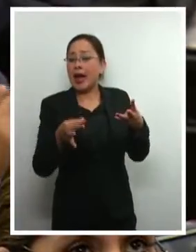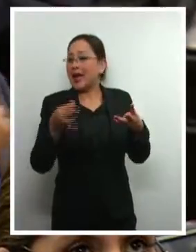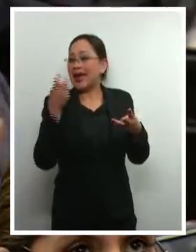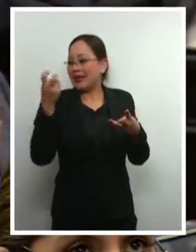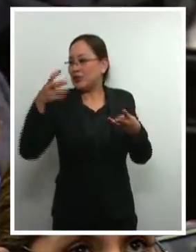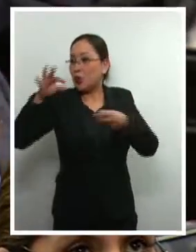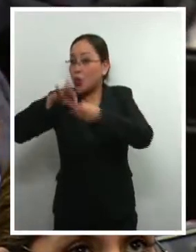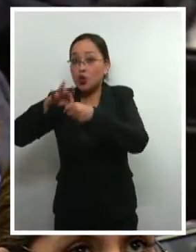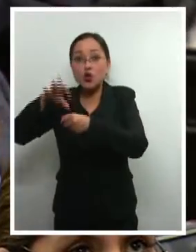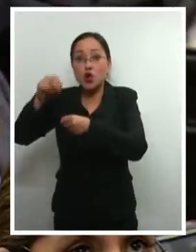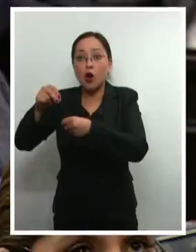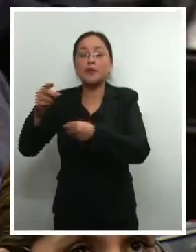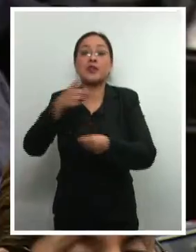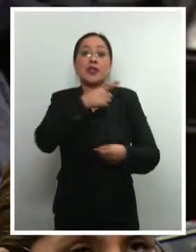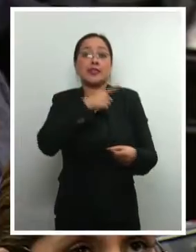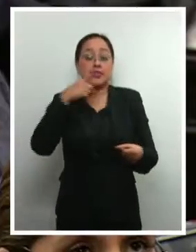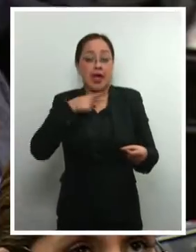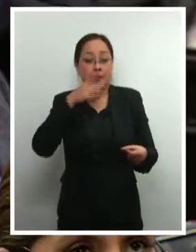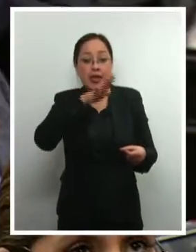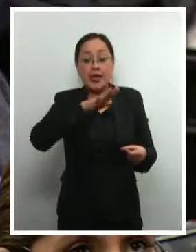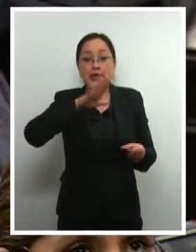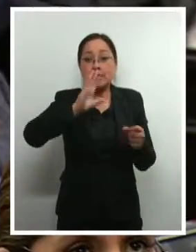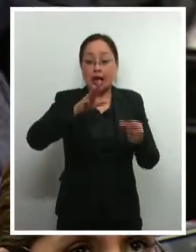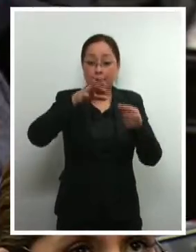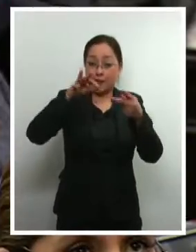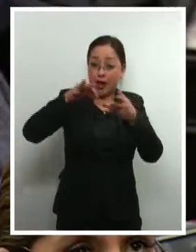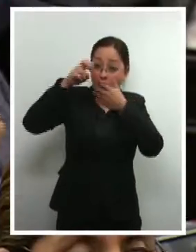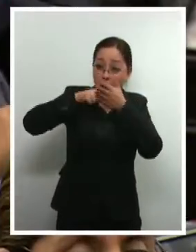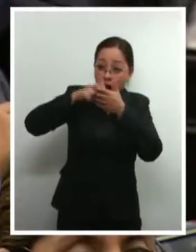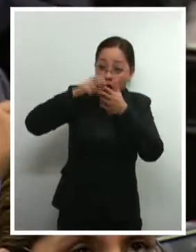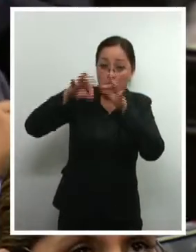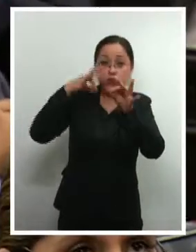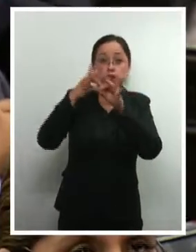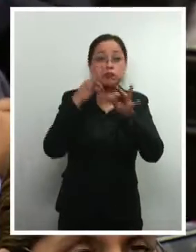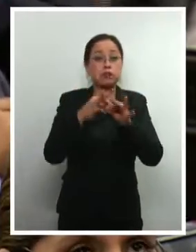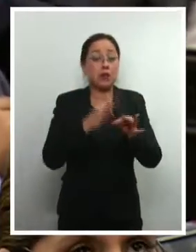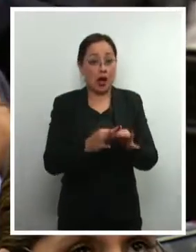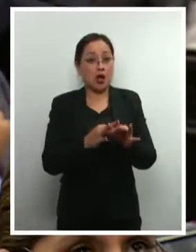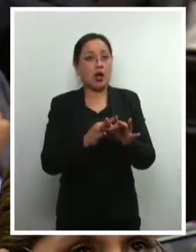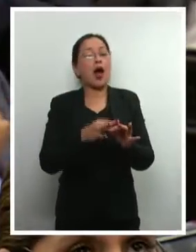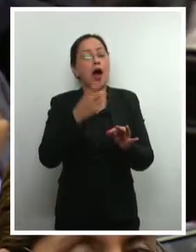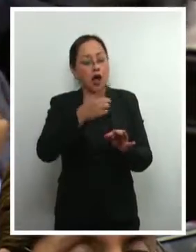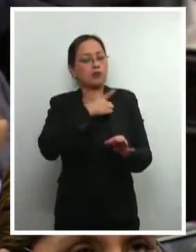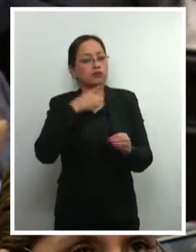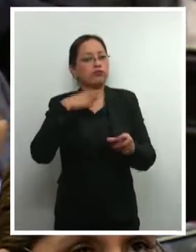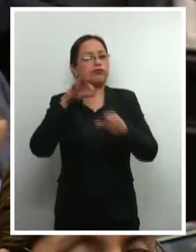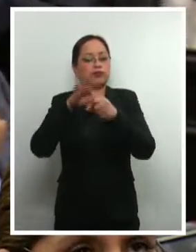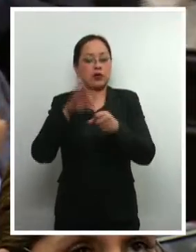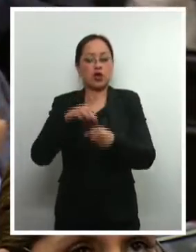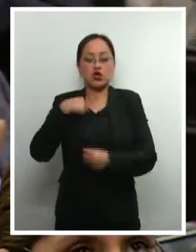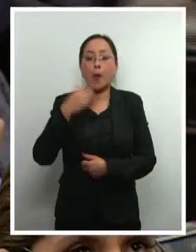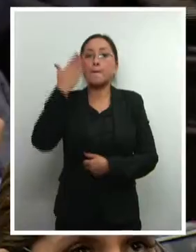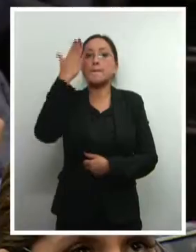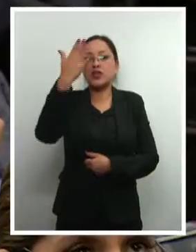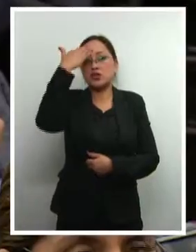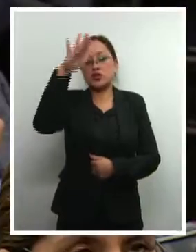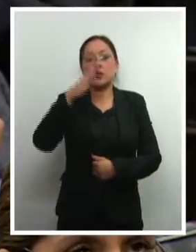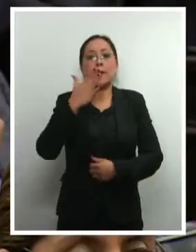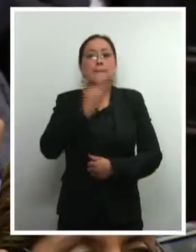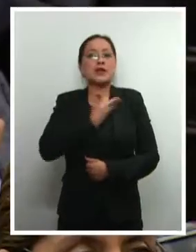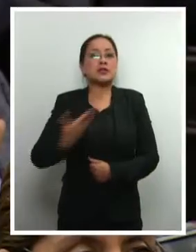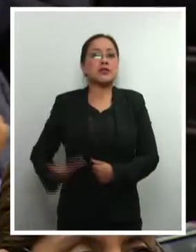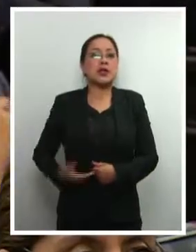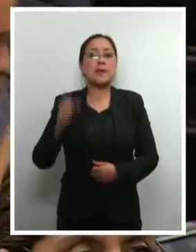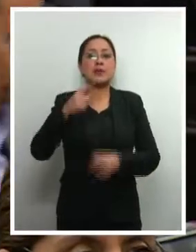se necesita votarlas para saber si tienen o no las 2/3 partes. Yo le pediría, señor presidente, porque veo que es una determinación de la